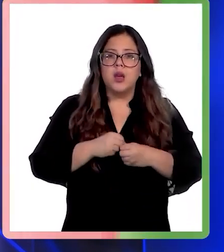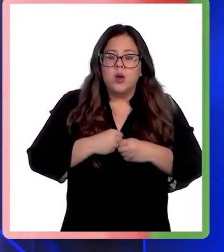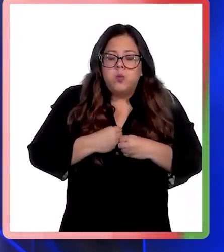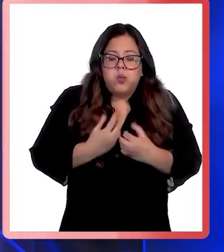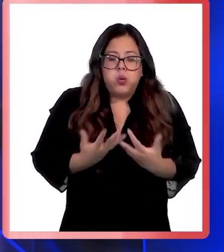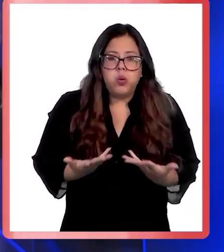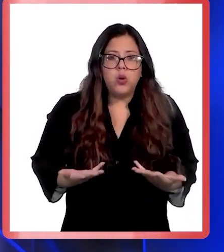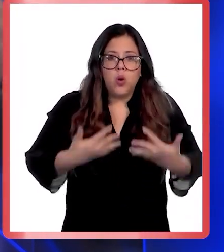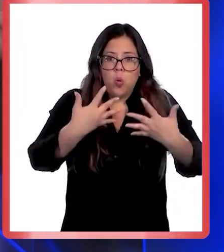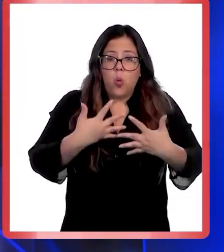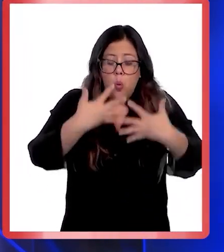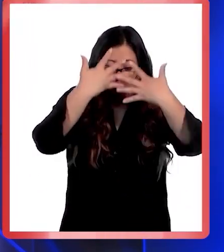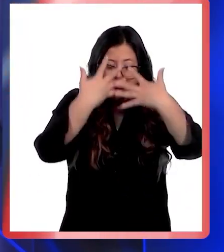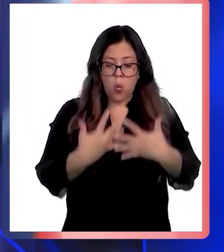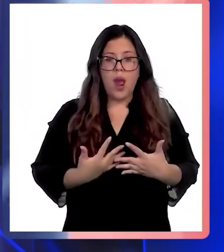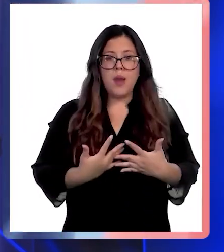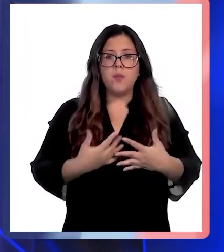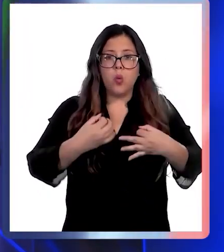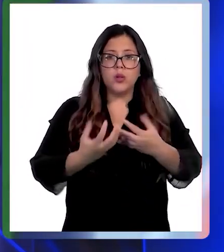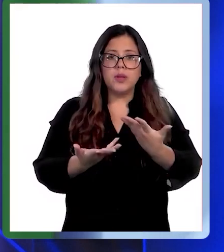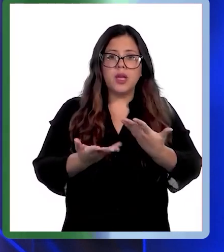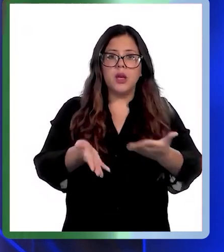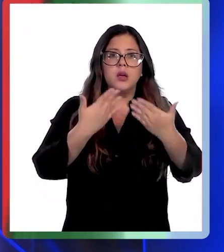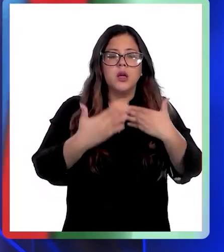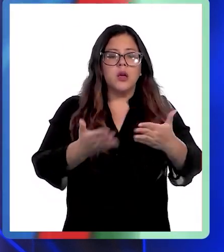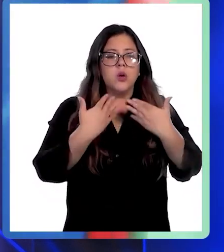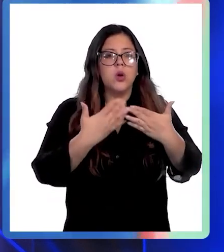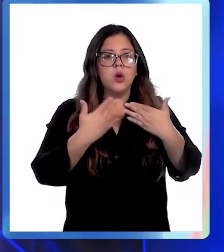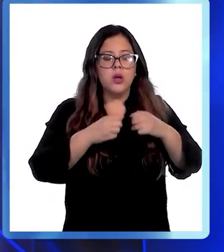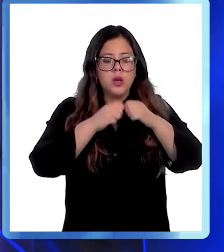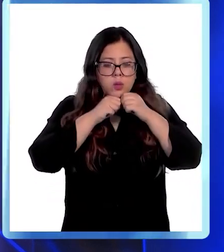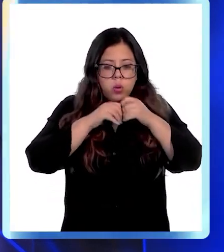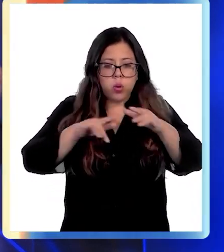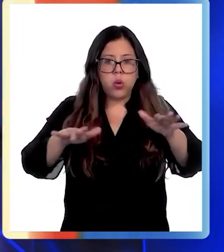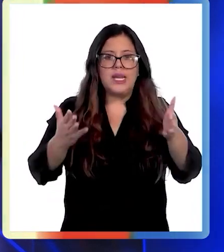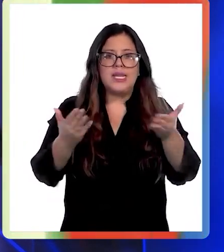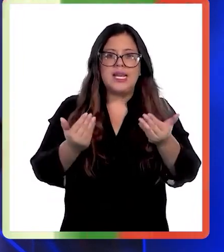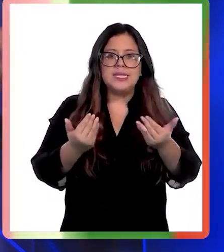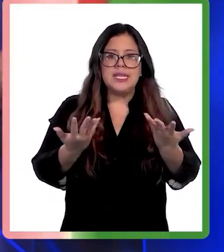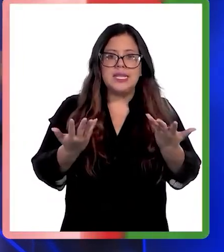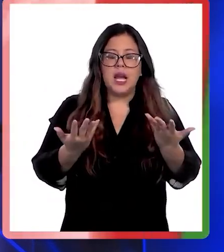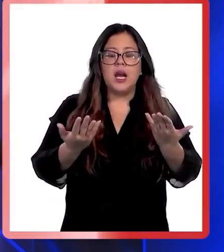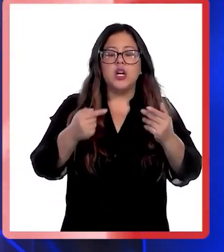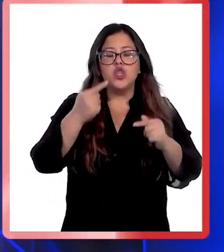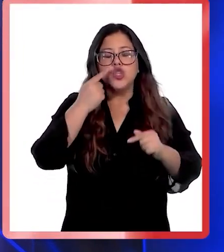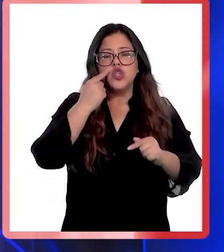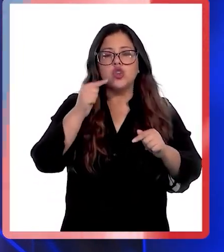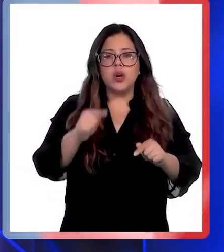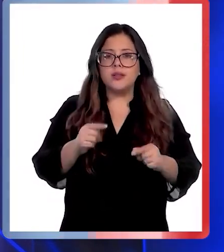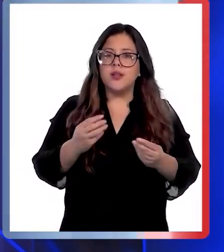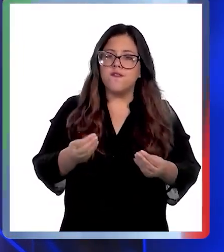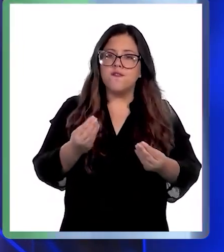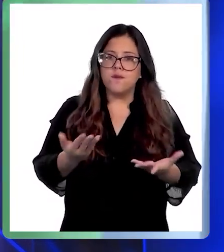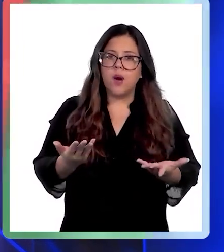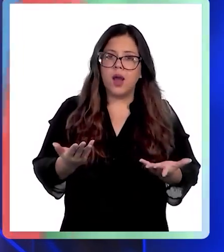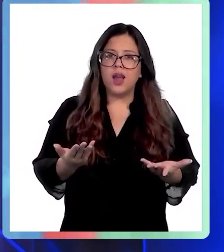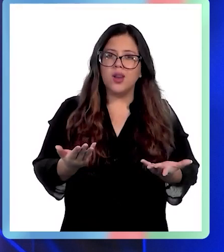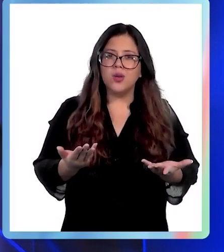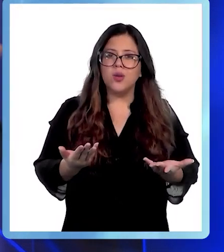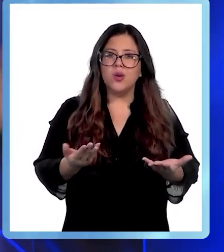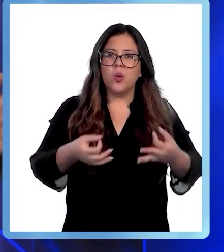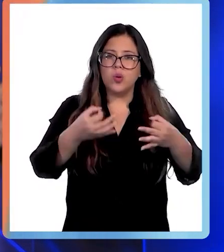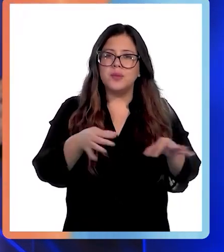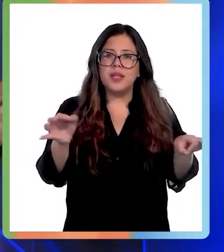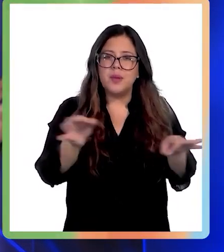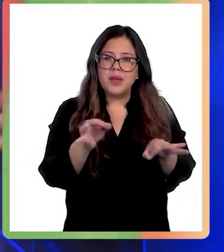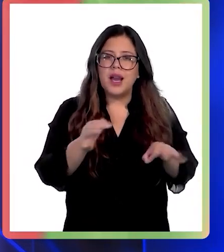que va haciendo el cuerpo cuando se va acumulando todo este calor en el medio. Y definitivamente es bueno que llegue a los puntos, porque uno no